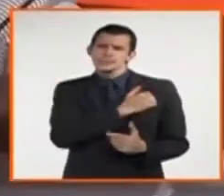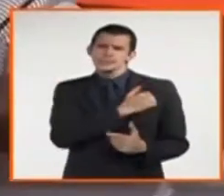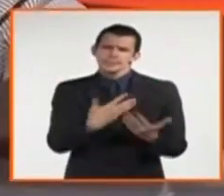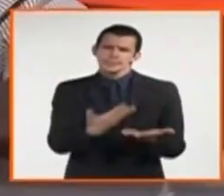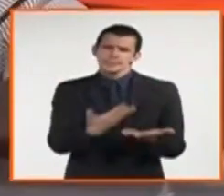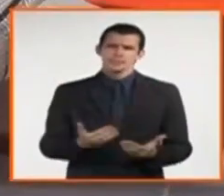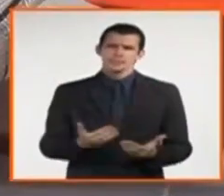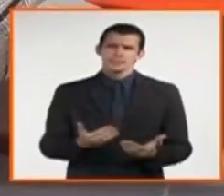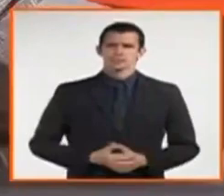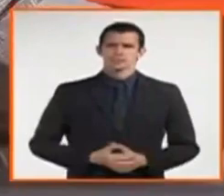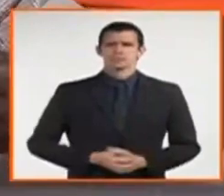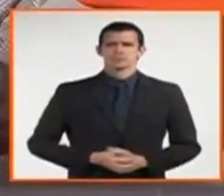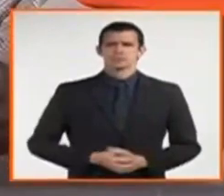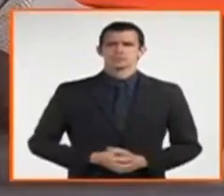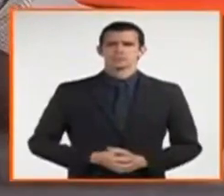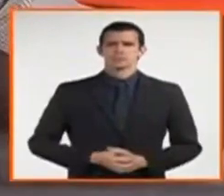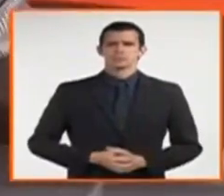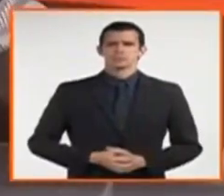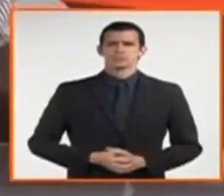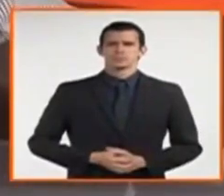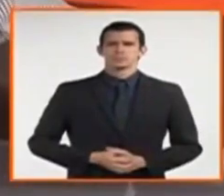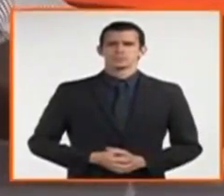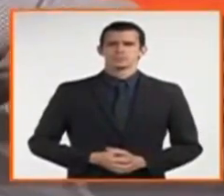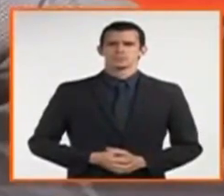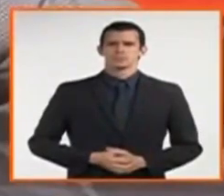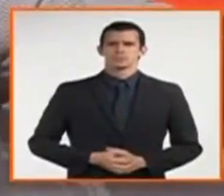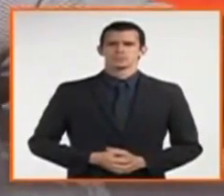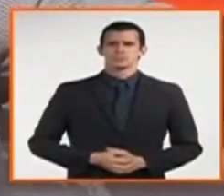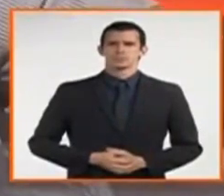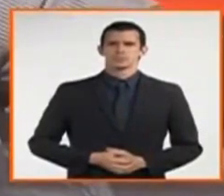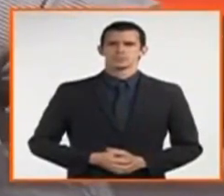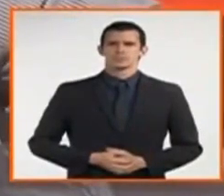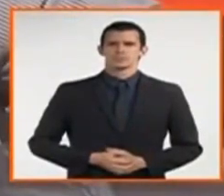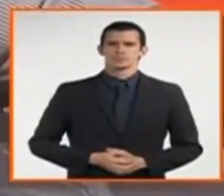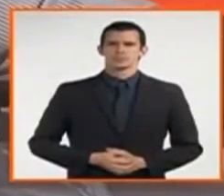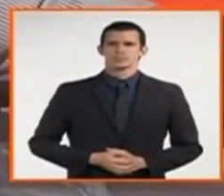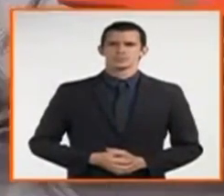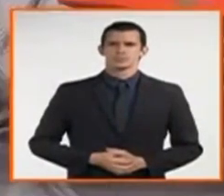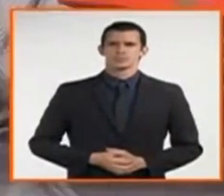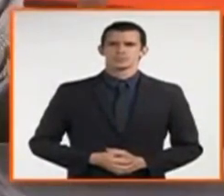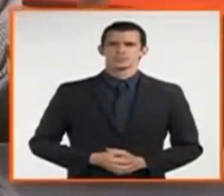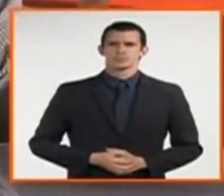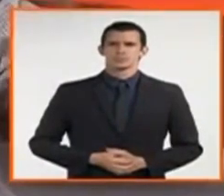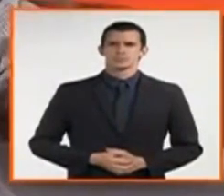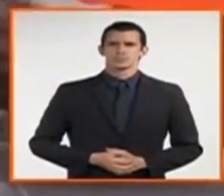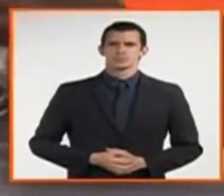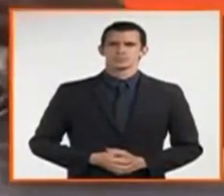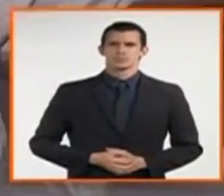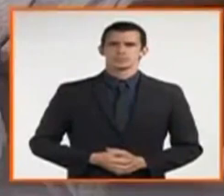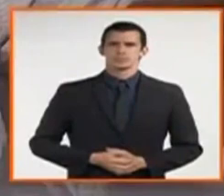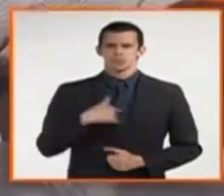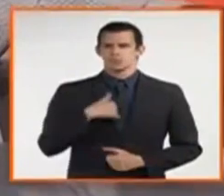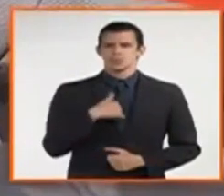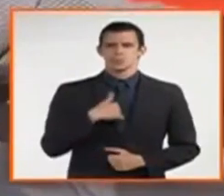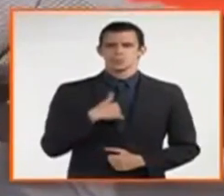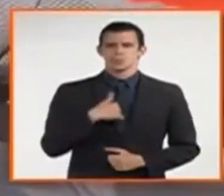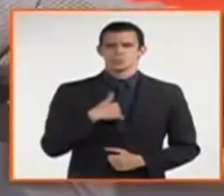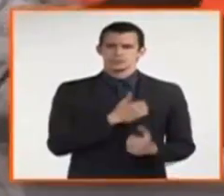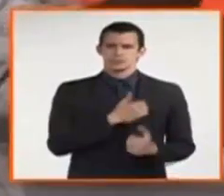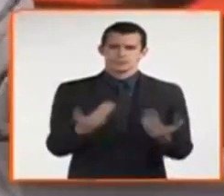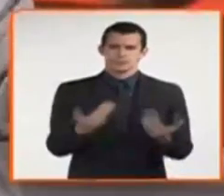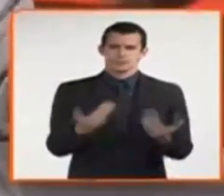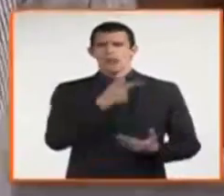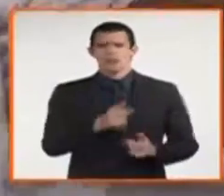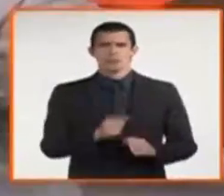ver si orientamos algo que incluía música contemporánea es decir cursos estoy hablando